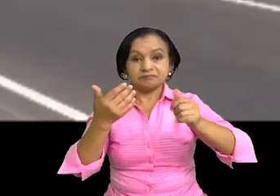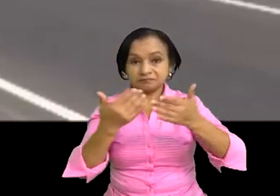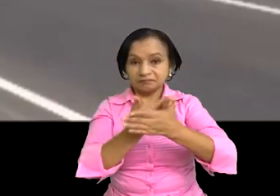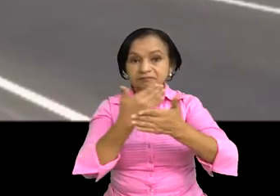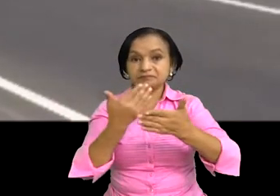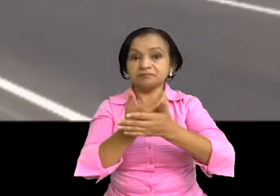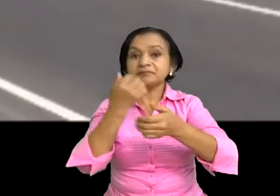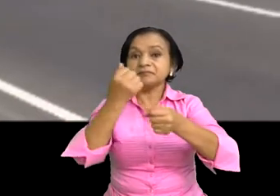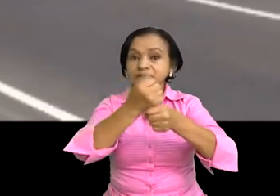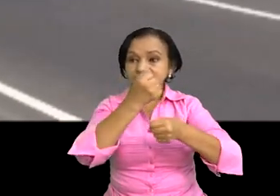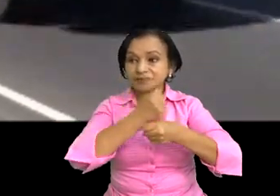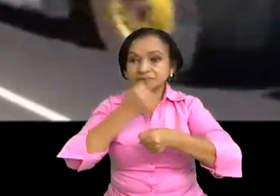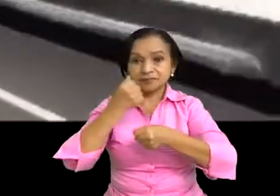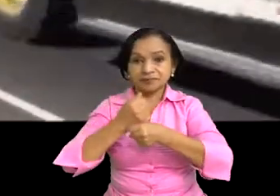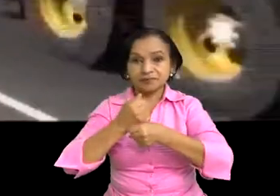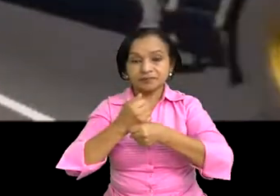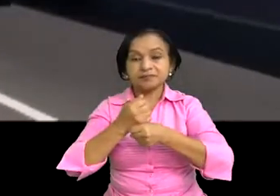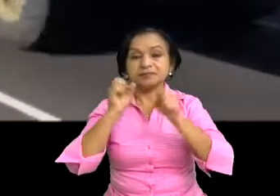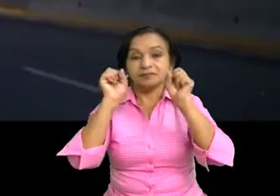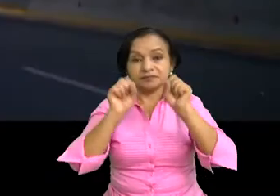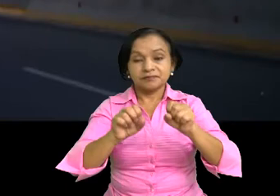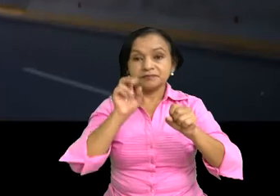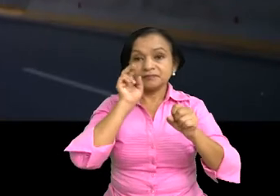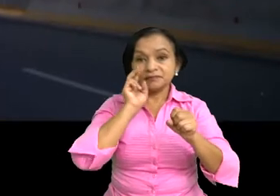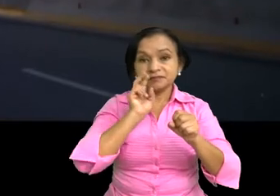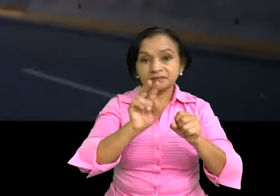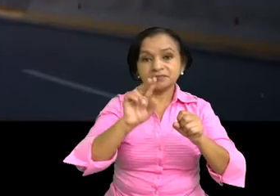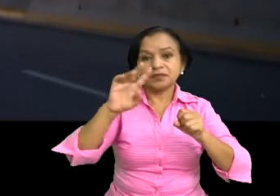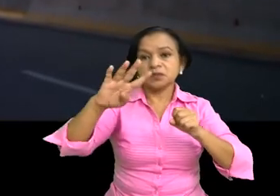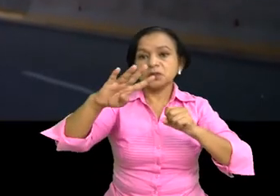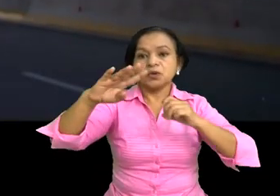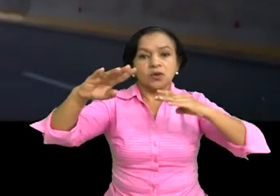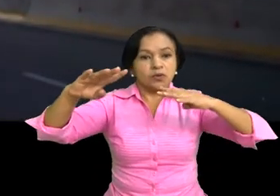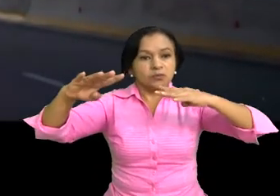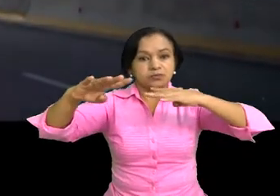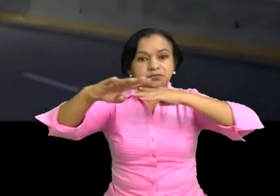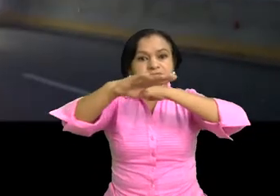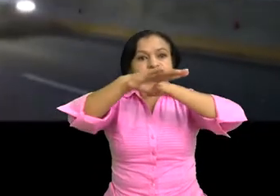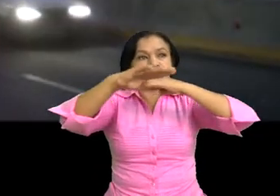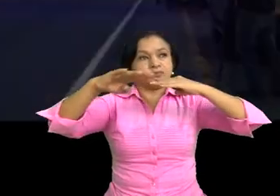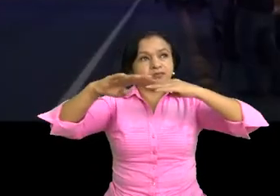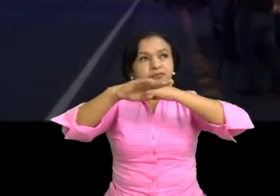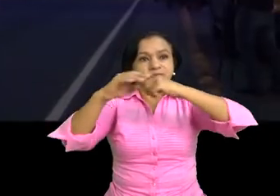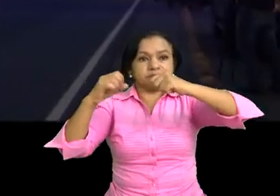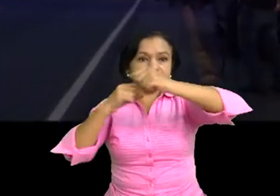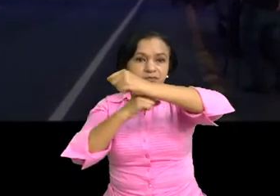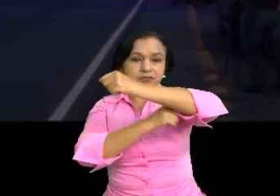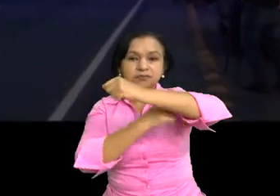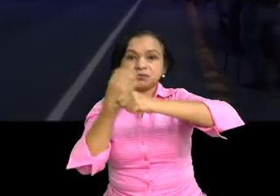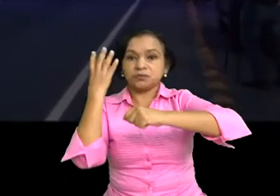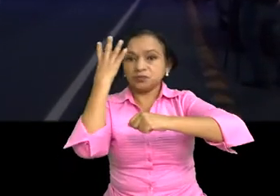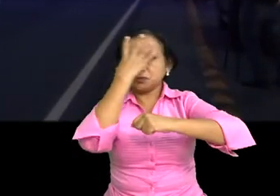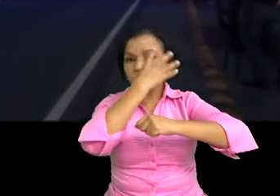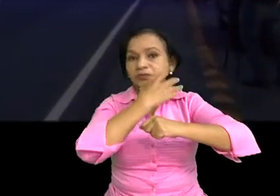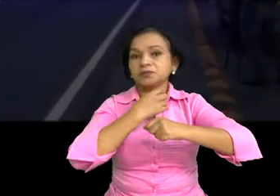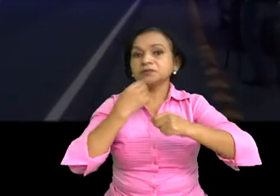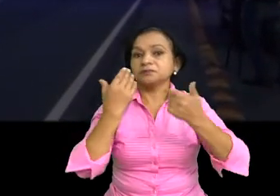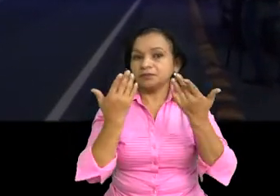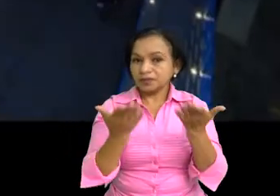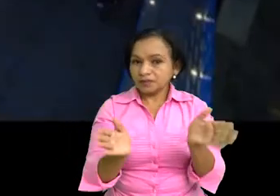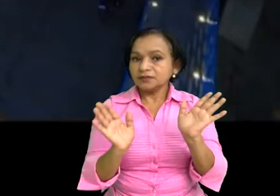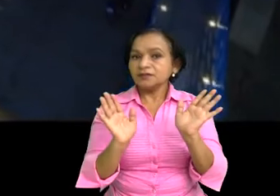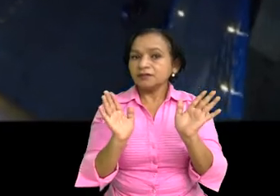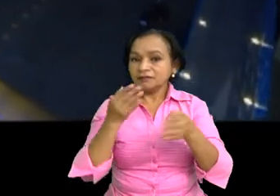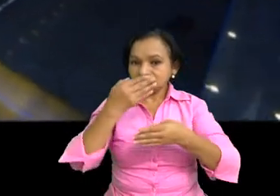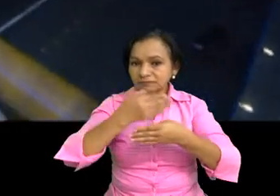actuales, pues. Como se pueden apreciar ahí, a 4 carriles, ese es el puente bellísimo. Son 2 puentes como este,